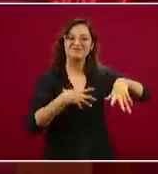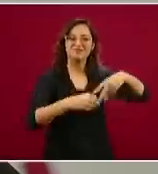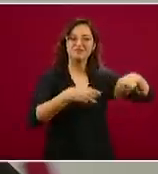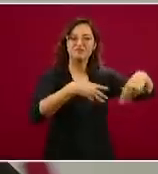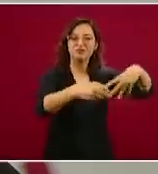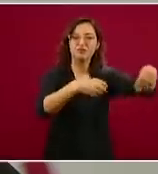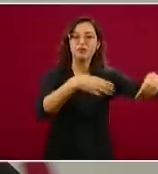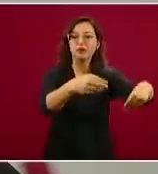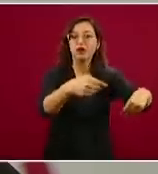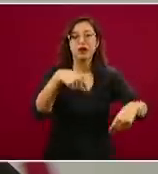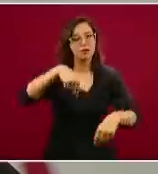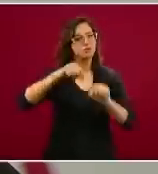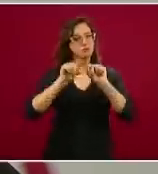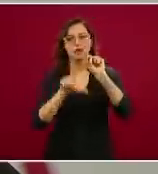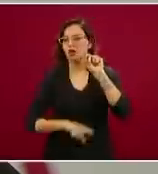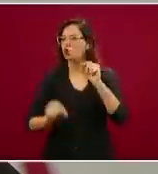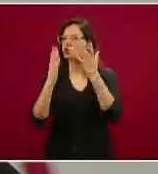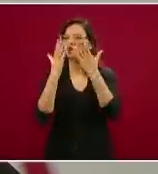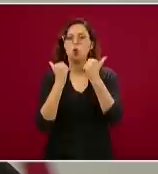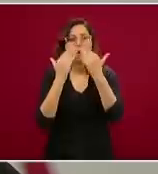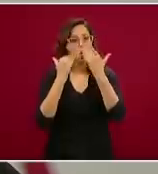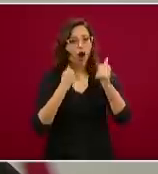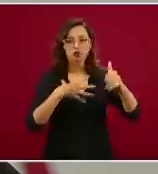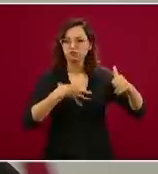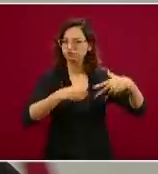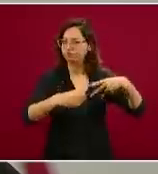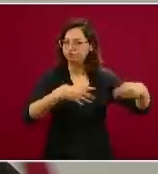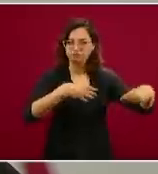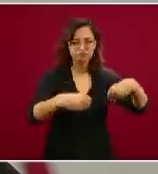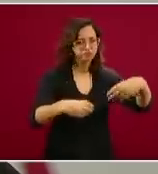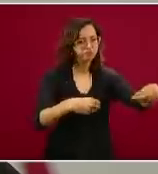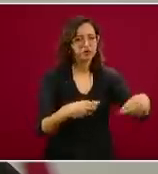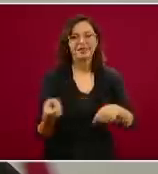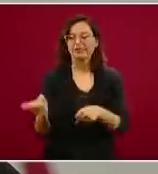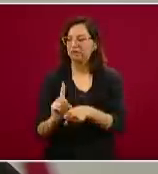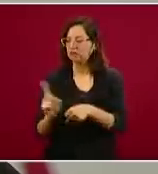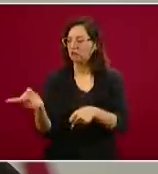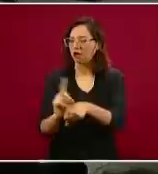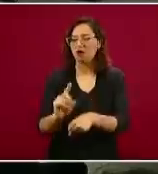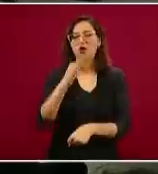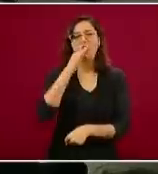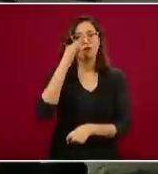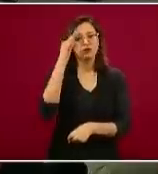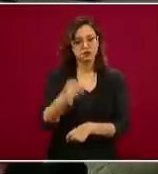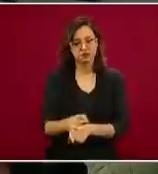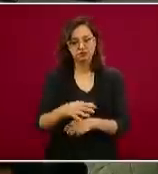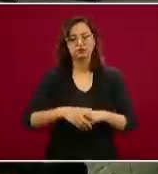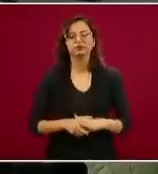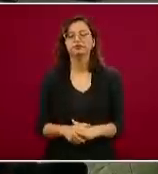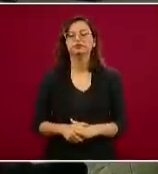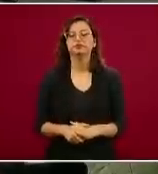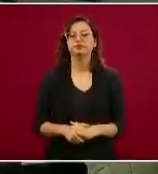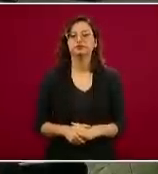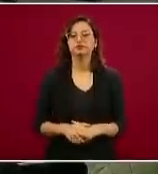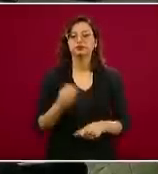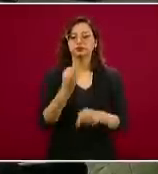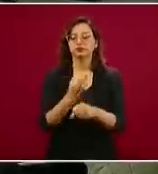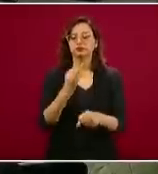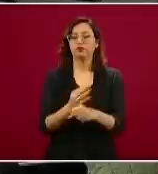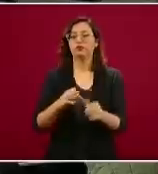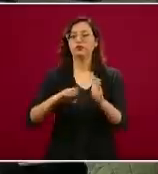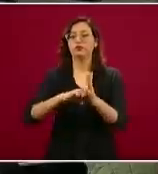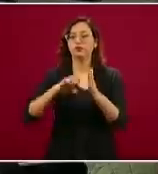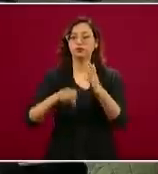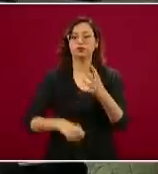de México, como lo voy a explicar y lo hemos dicho todos los días. Lo que a continuación quiero señalar es 4 ejemplos de